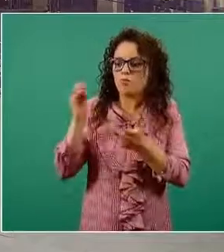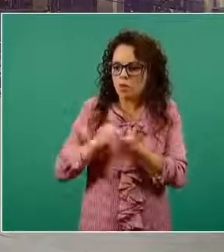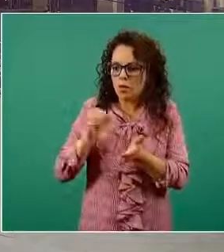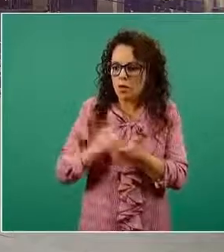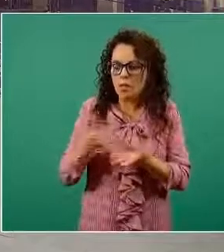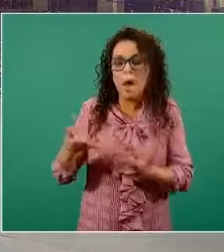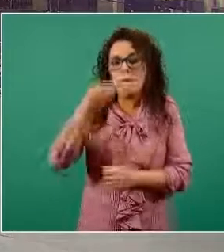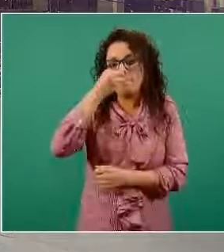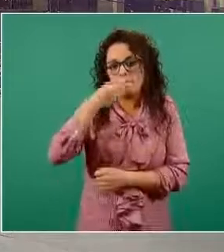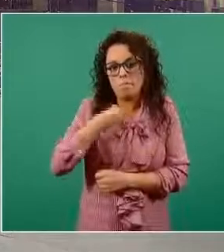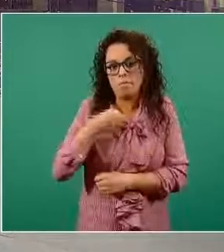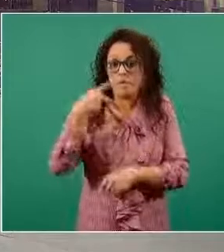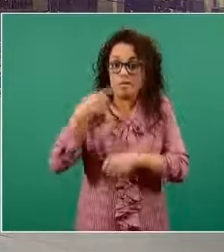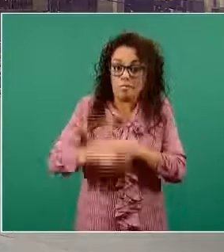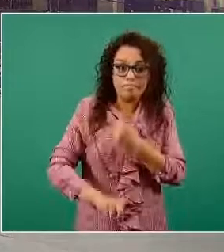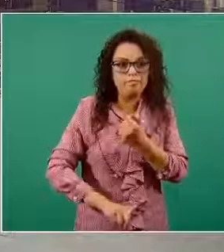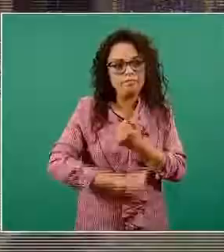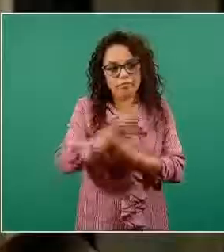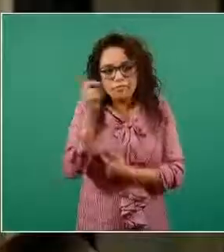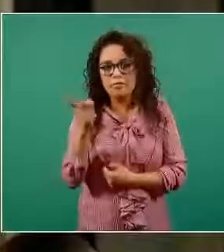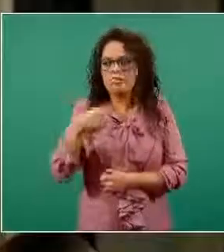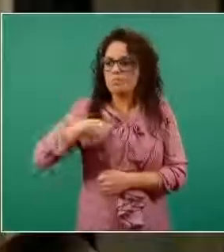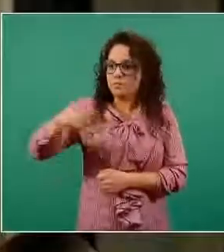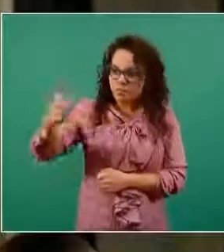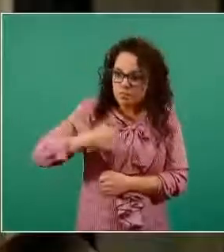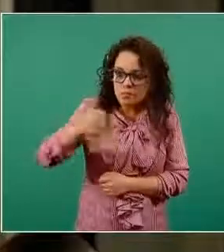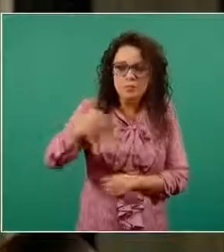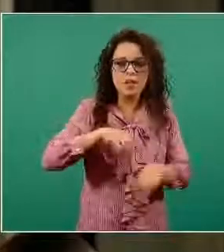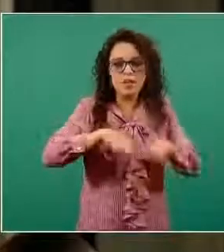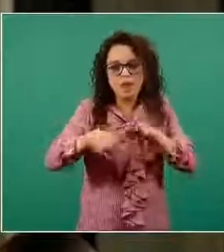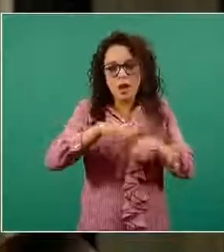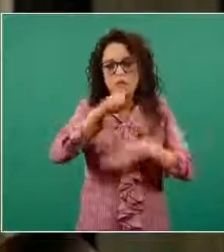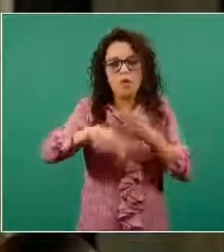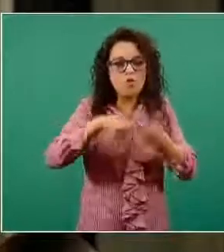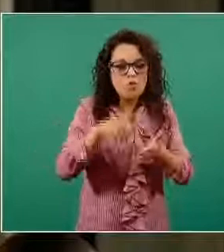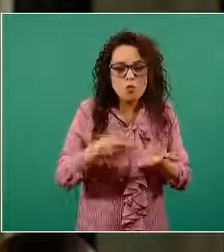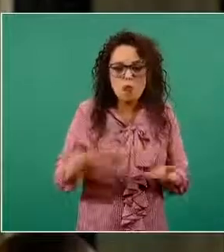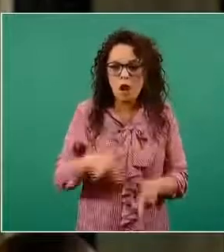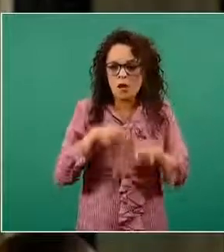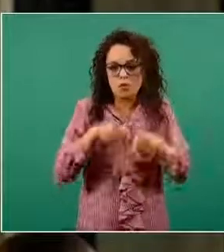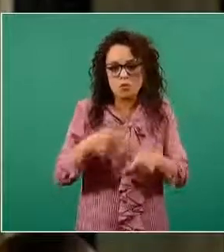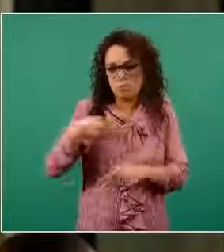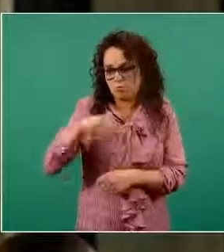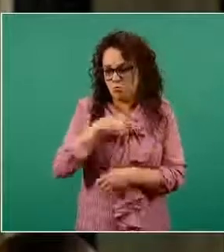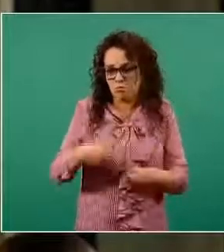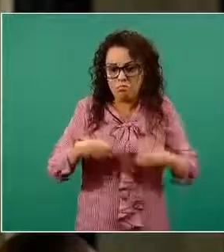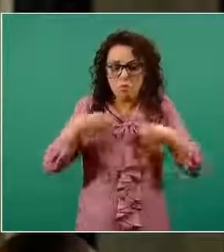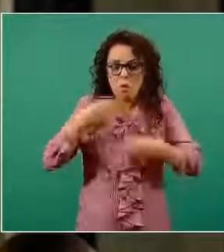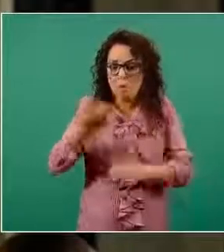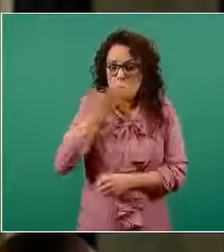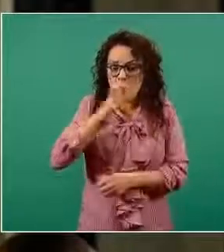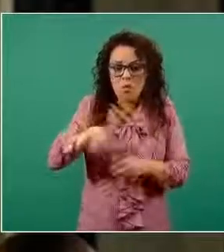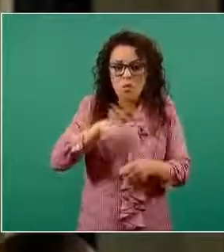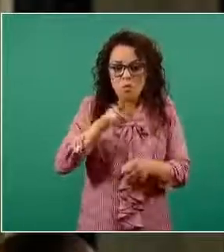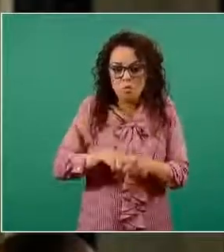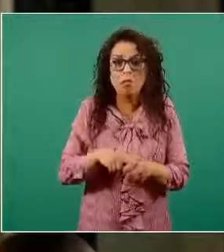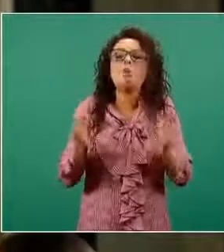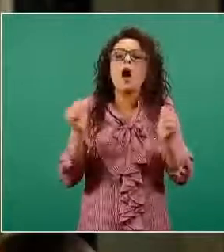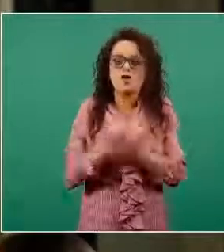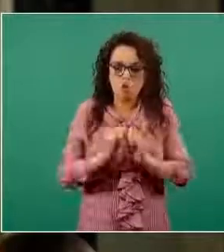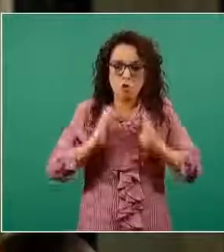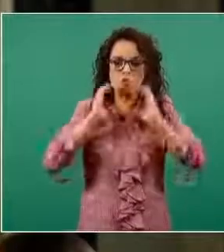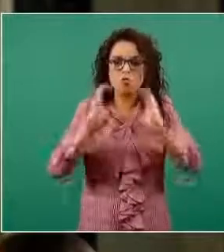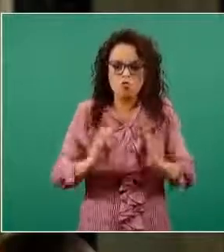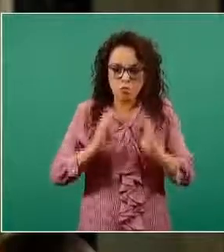tomar los riesgos, trabajar, acudir a nuestros centros laborales y seguir con nuestra vida adelante, obviamente con las medidas de cuidado y